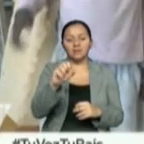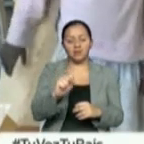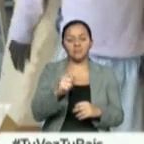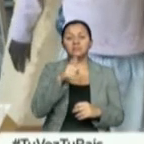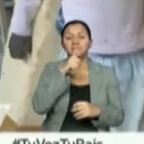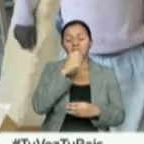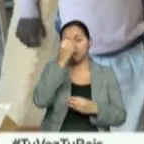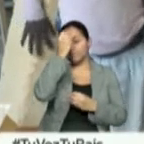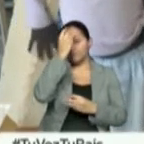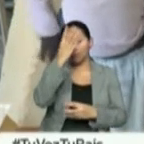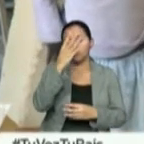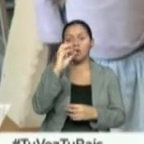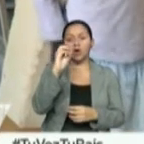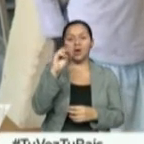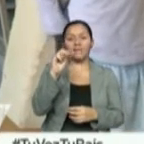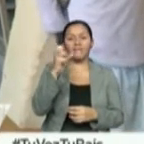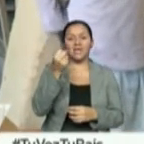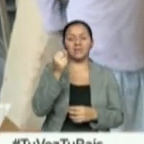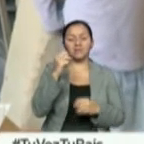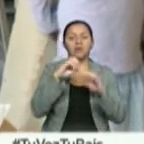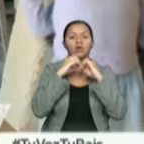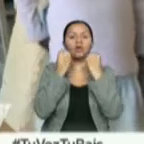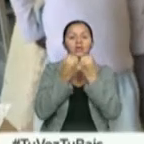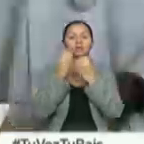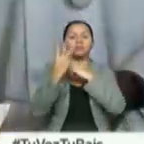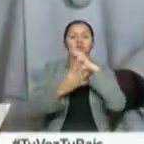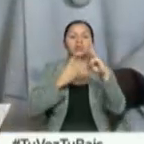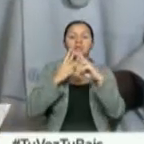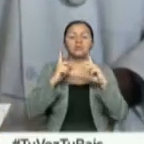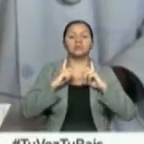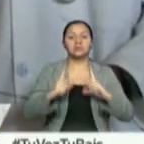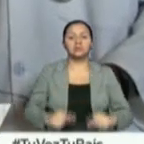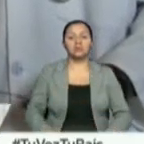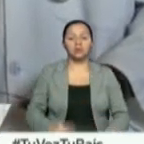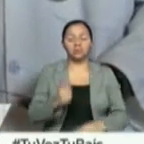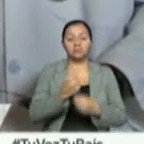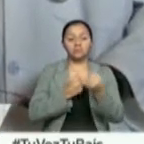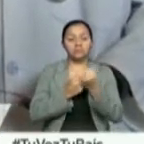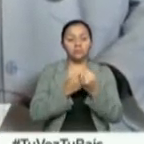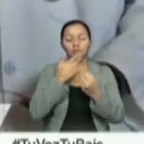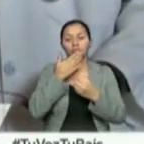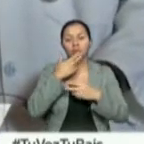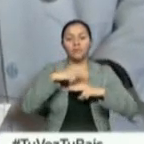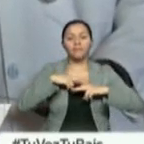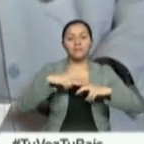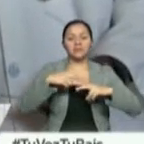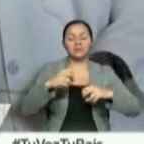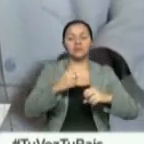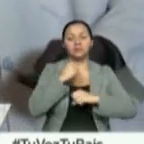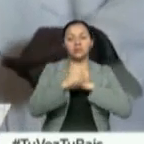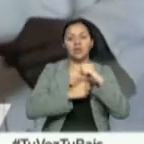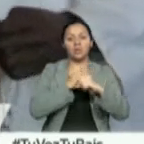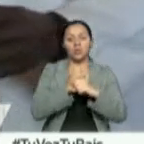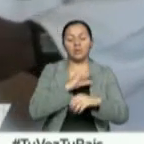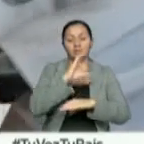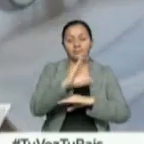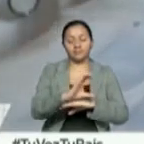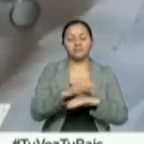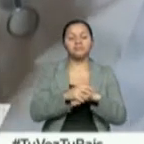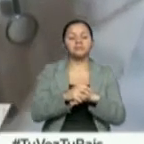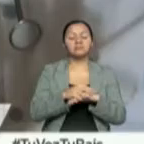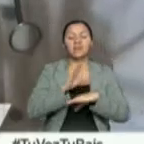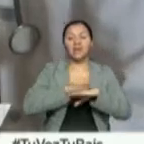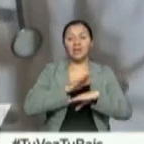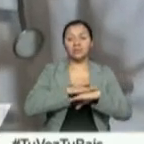mundial de la salud que advirtió de una urgente necesidad de aportaciones para investigación en su reporte anual el número de